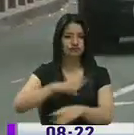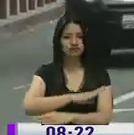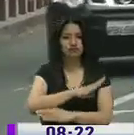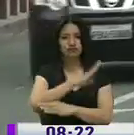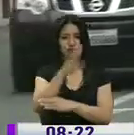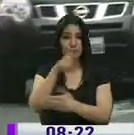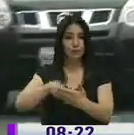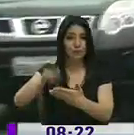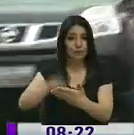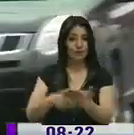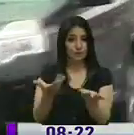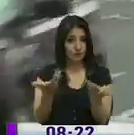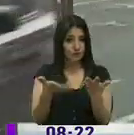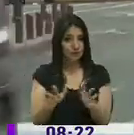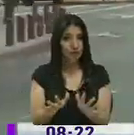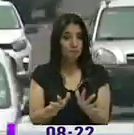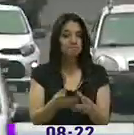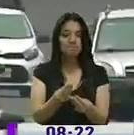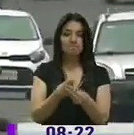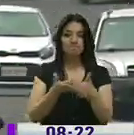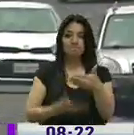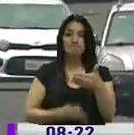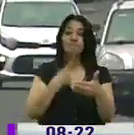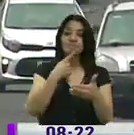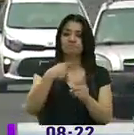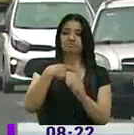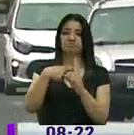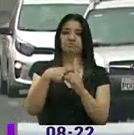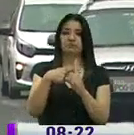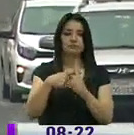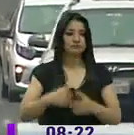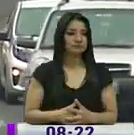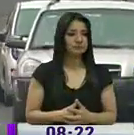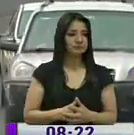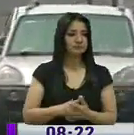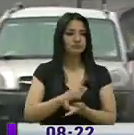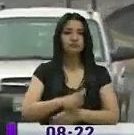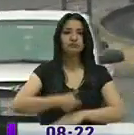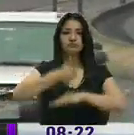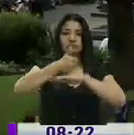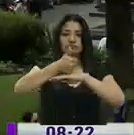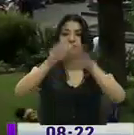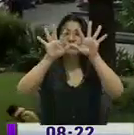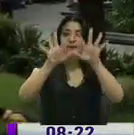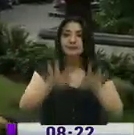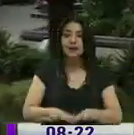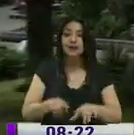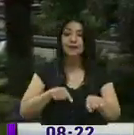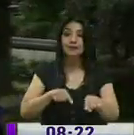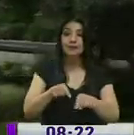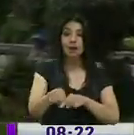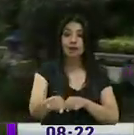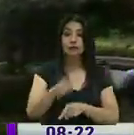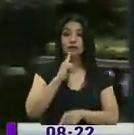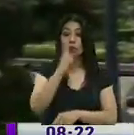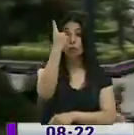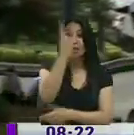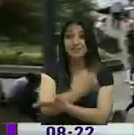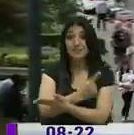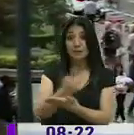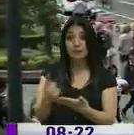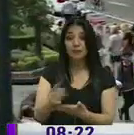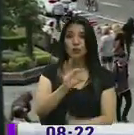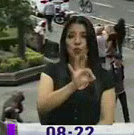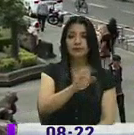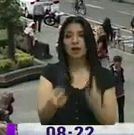denominada hoy no circula son positivos a decir de las autoridades de la secretaría de movilidad en la semana del 9 al